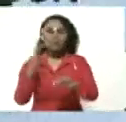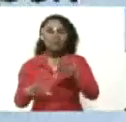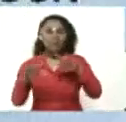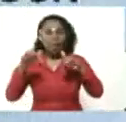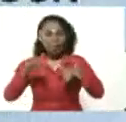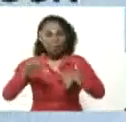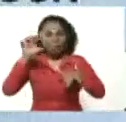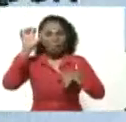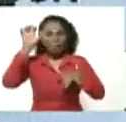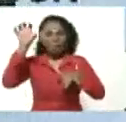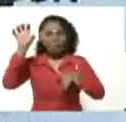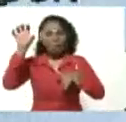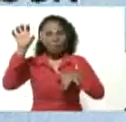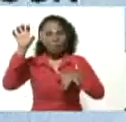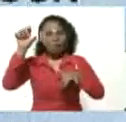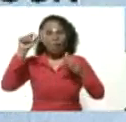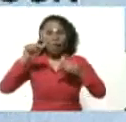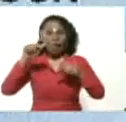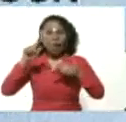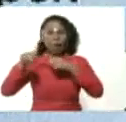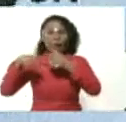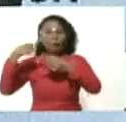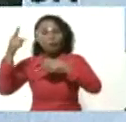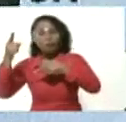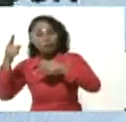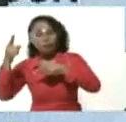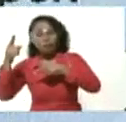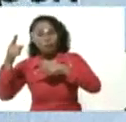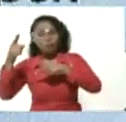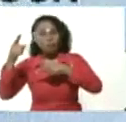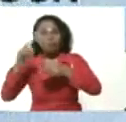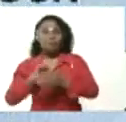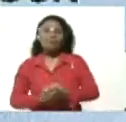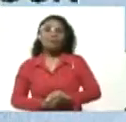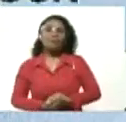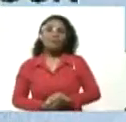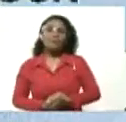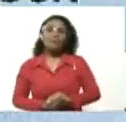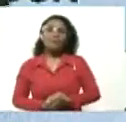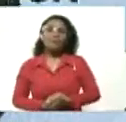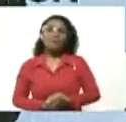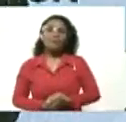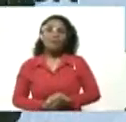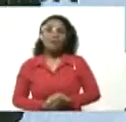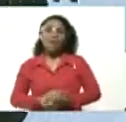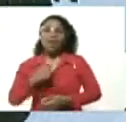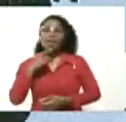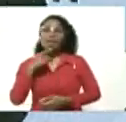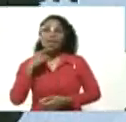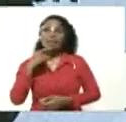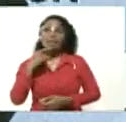nación a potencias extranjeras. En mitad, decía,